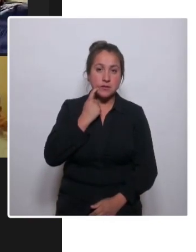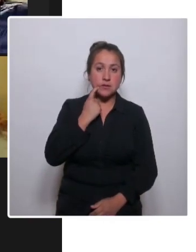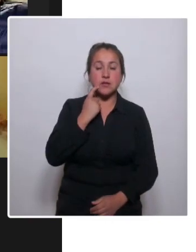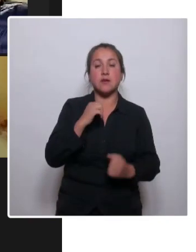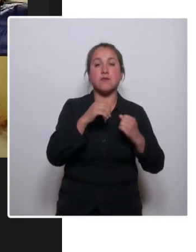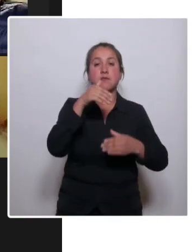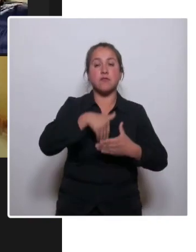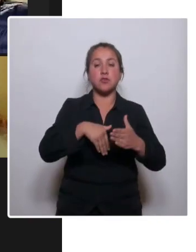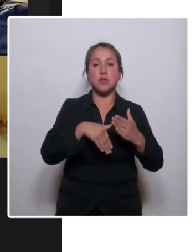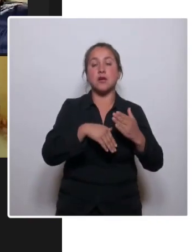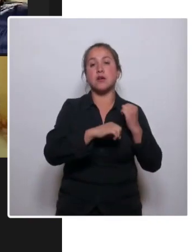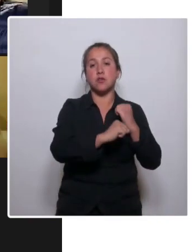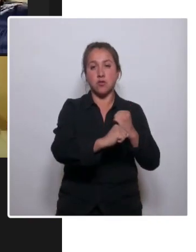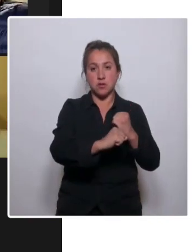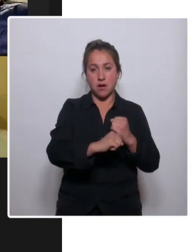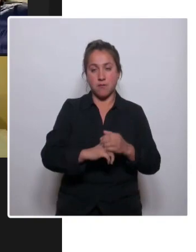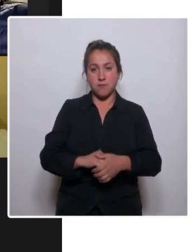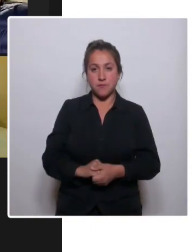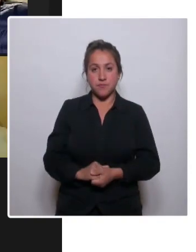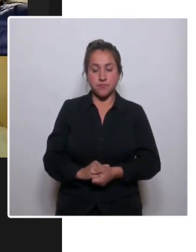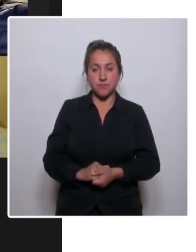Rechazo.